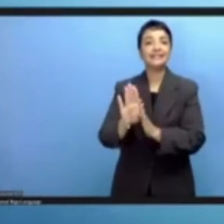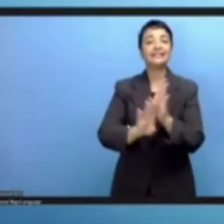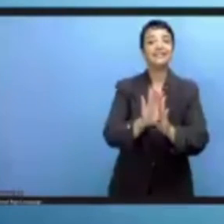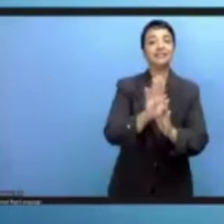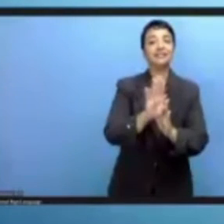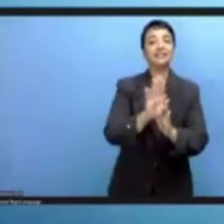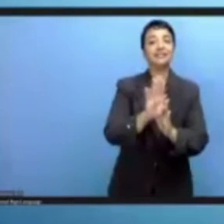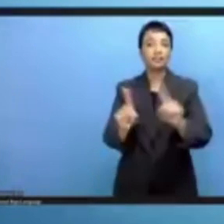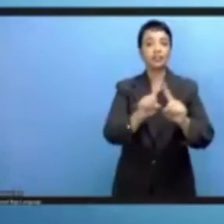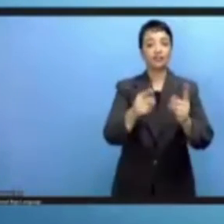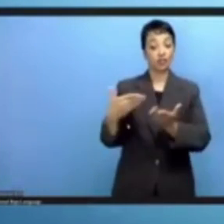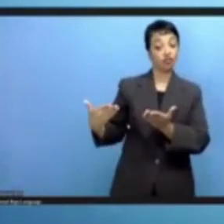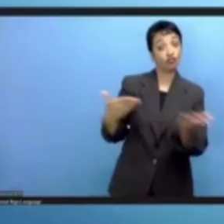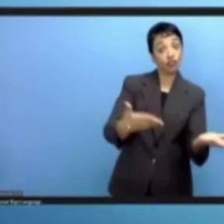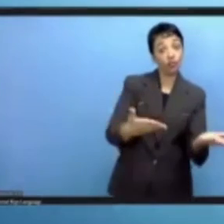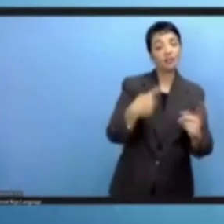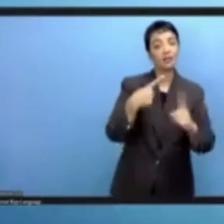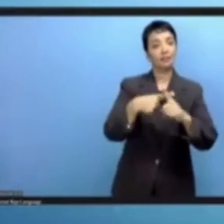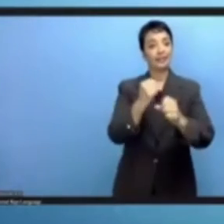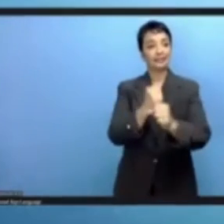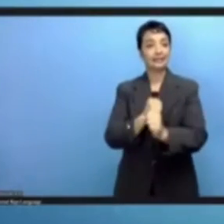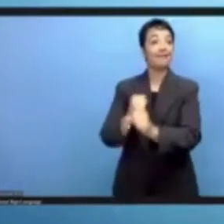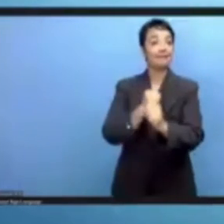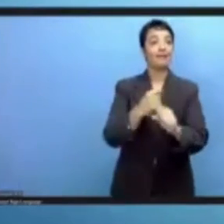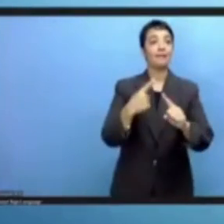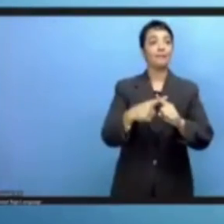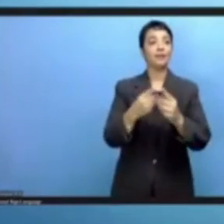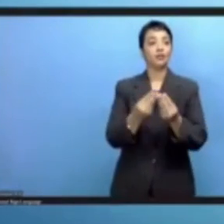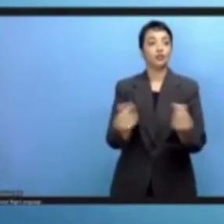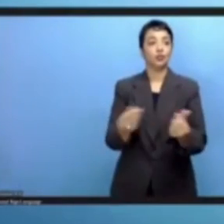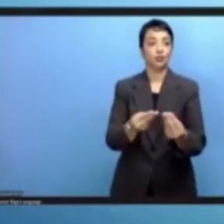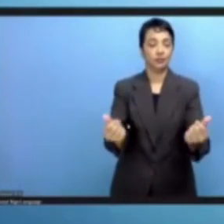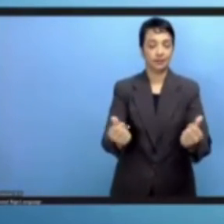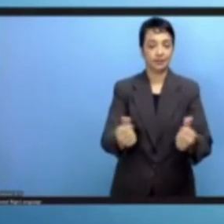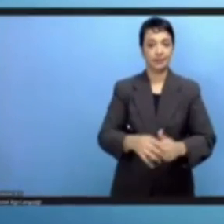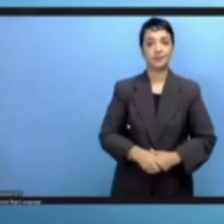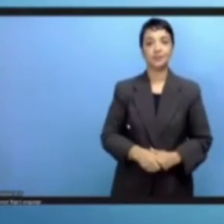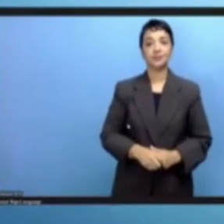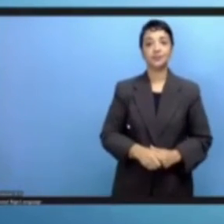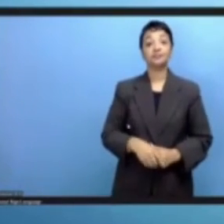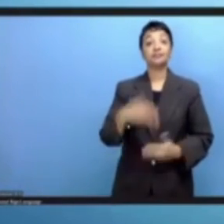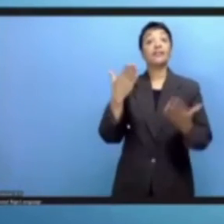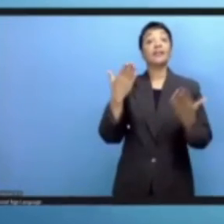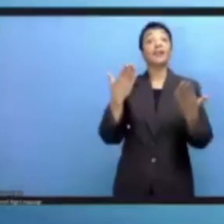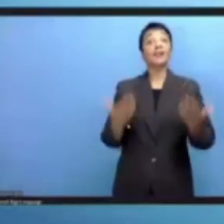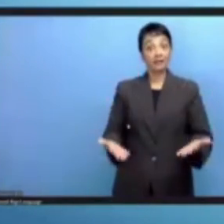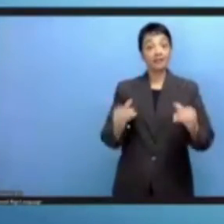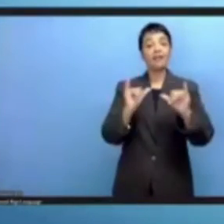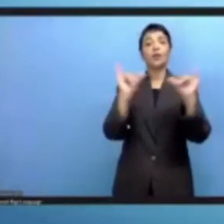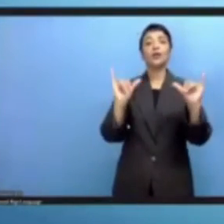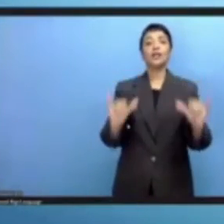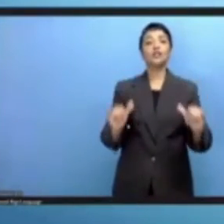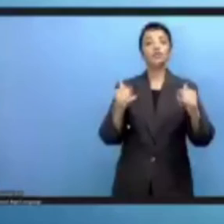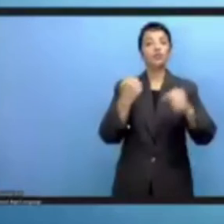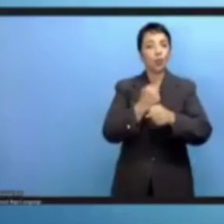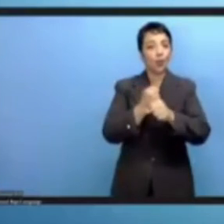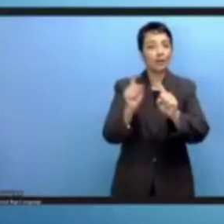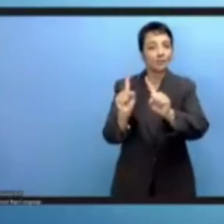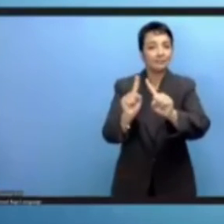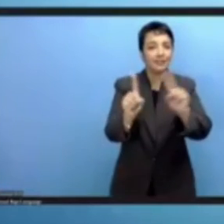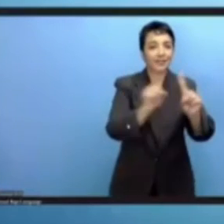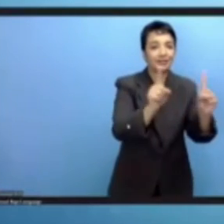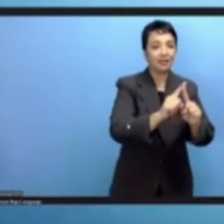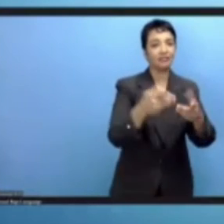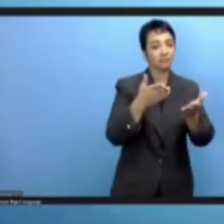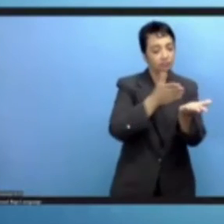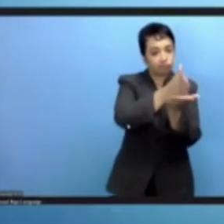Etiopía en Pos de su interés nacional competitividad a través del desarrollo de servicios productos y soluciones de ella